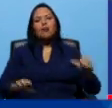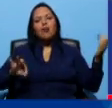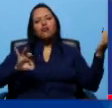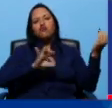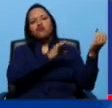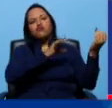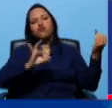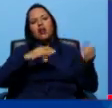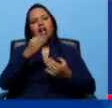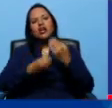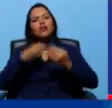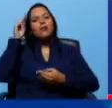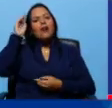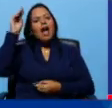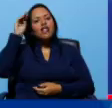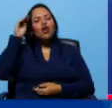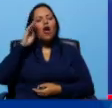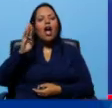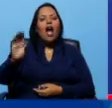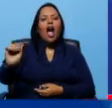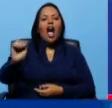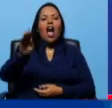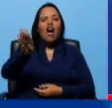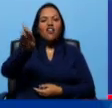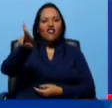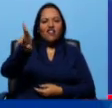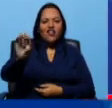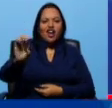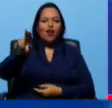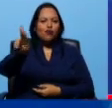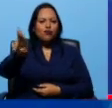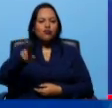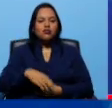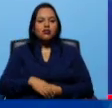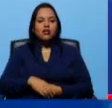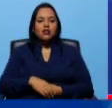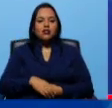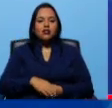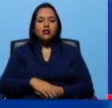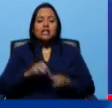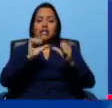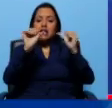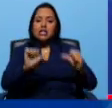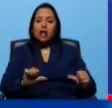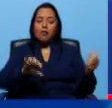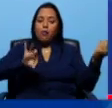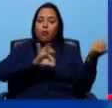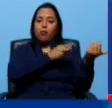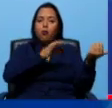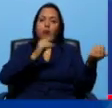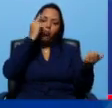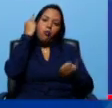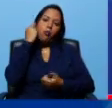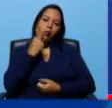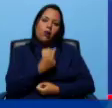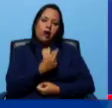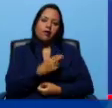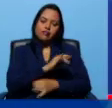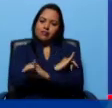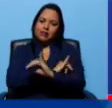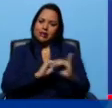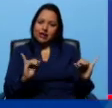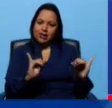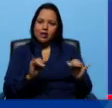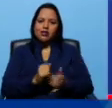orquesta creado por el maestro Abreu, sistema de orquesta Simón Bolívar, y vamos a cerrar como tenemos que